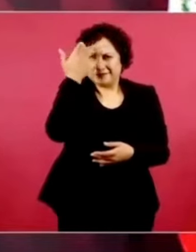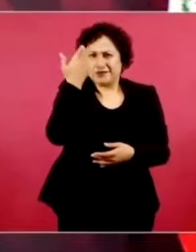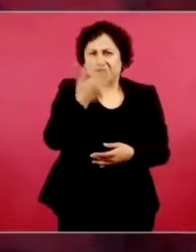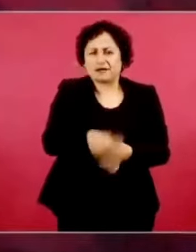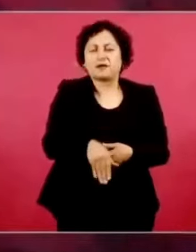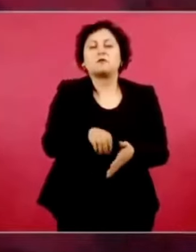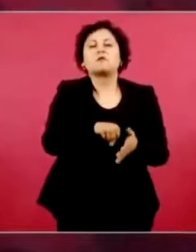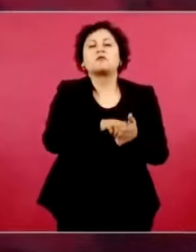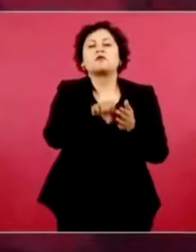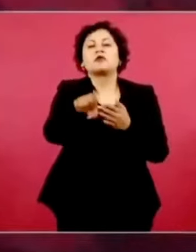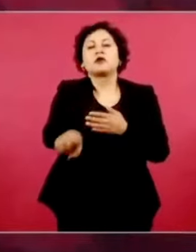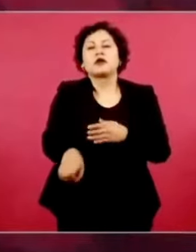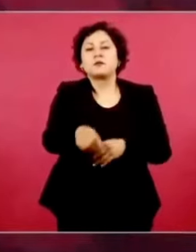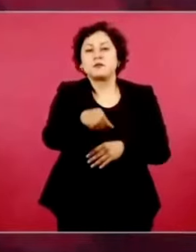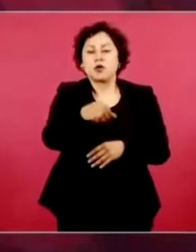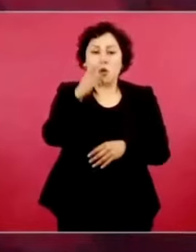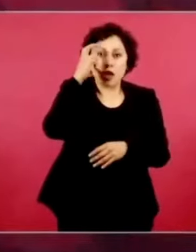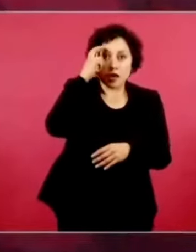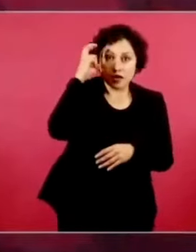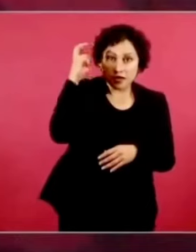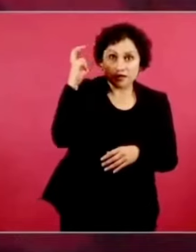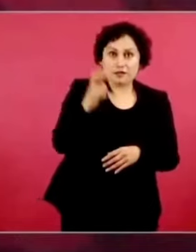¿La abolición de la esclavitud?